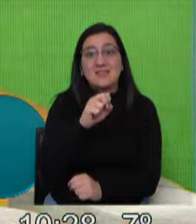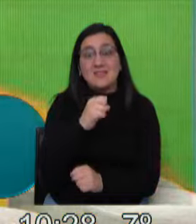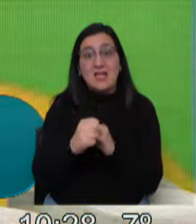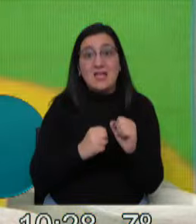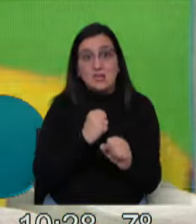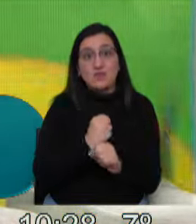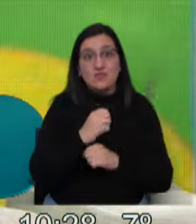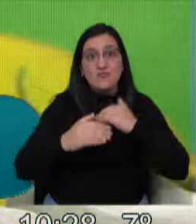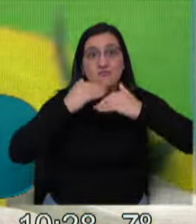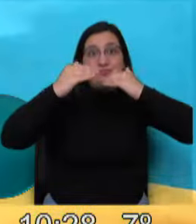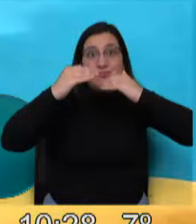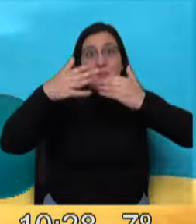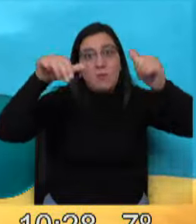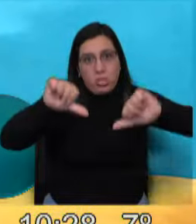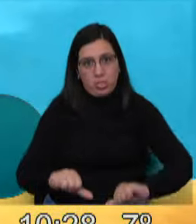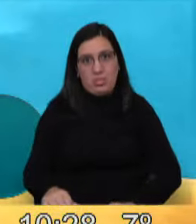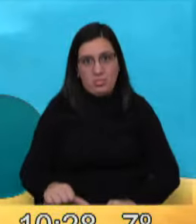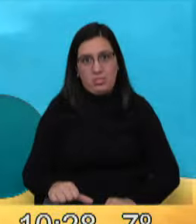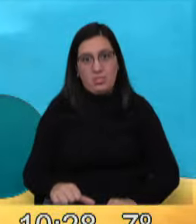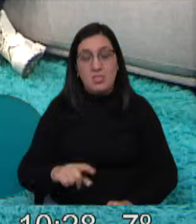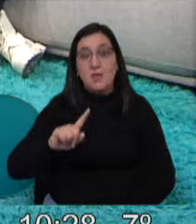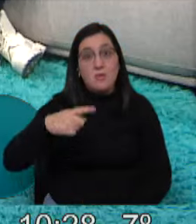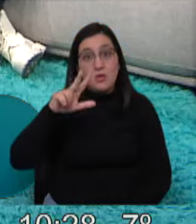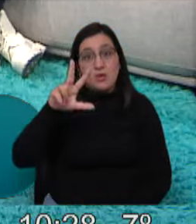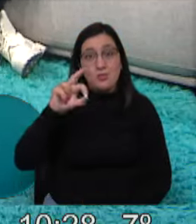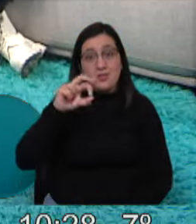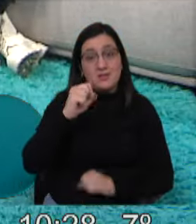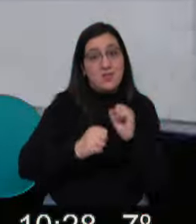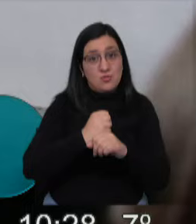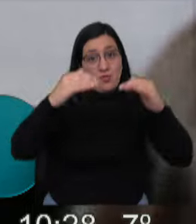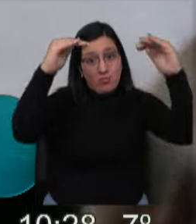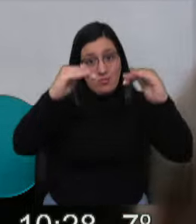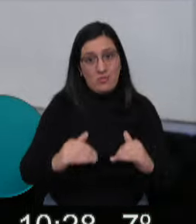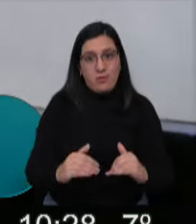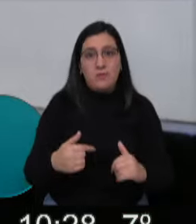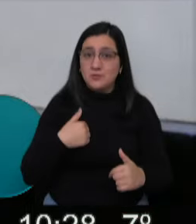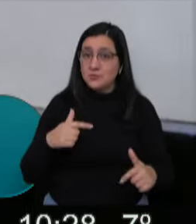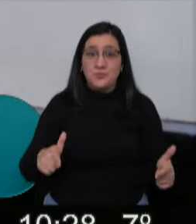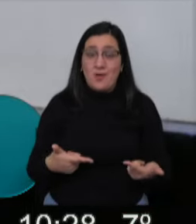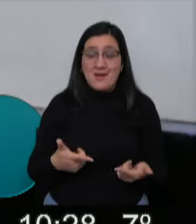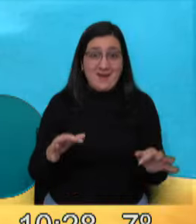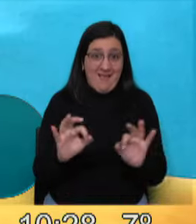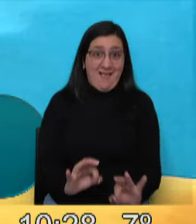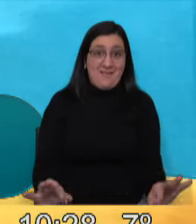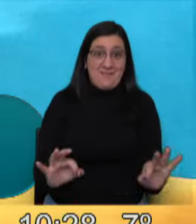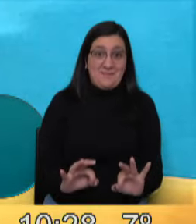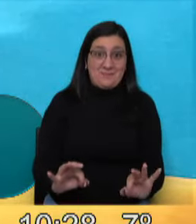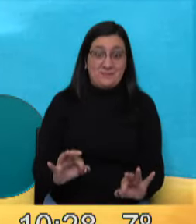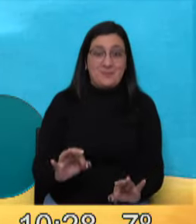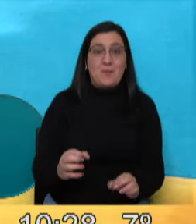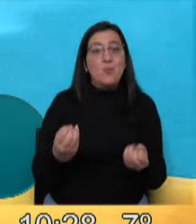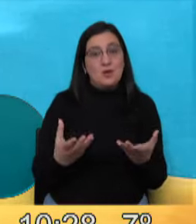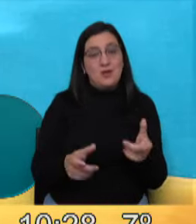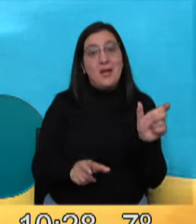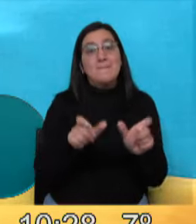Como todos los procesos metabólicos del cuerpo, ¿no? La cara de Fito. Yo ya no tengo colágeno, entonces. Bueno, ¿qué pasa ahí, Fito? Las